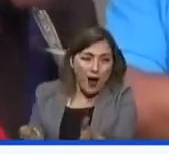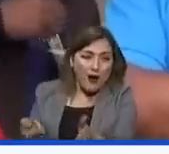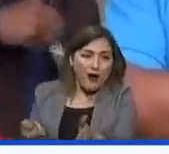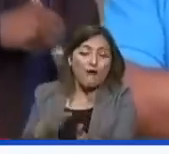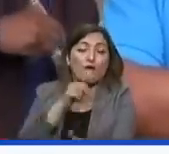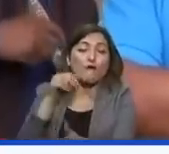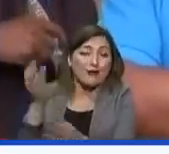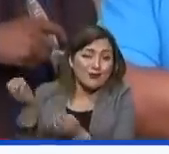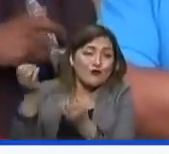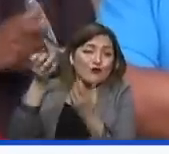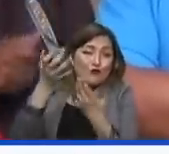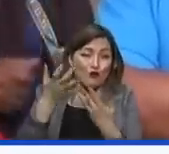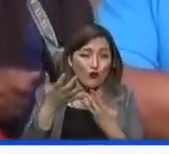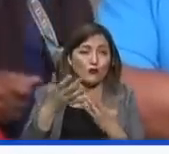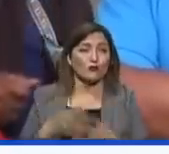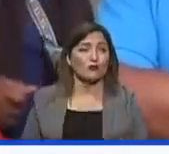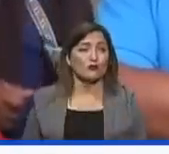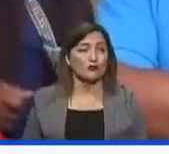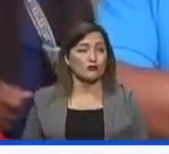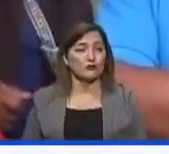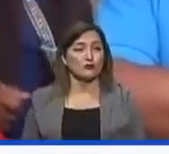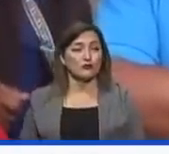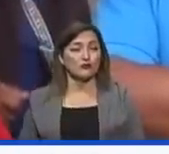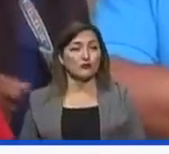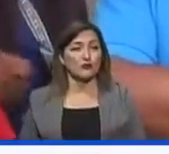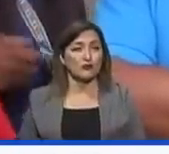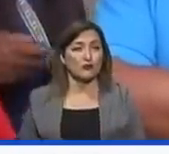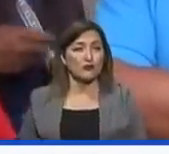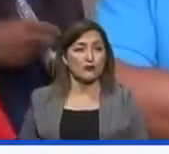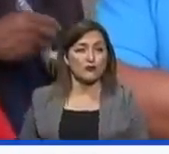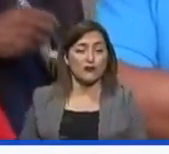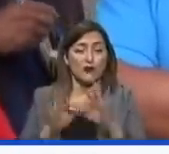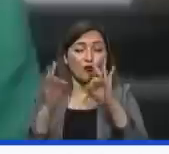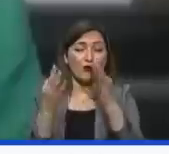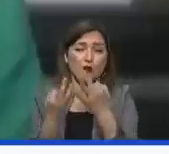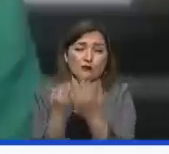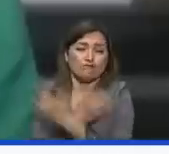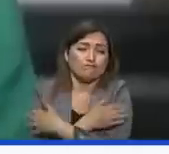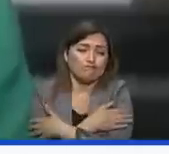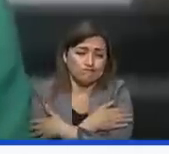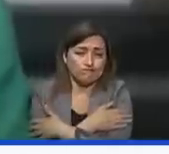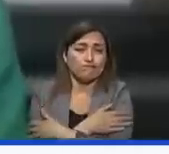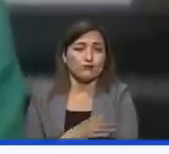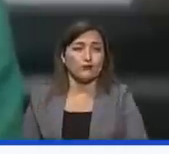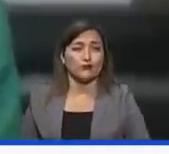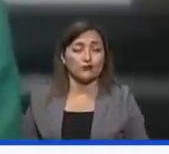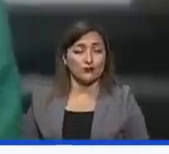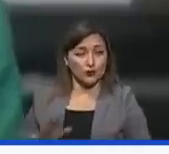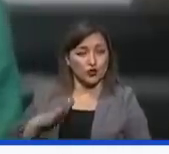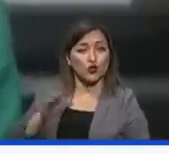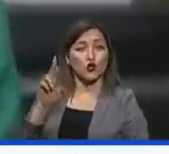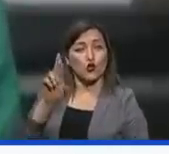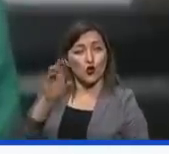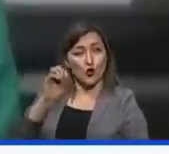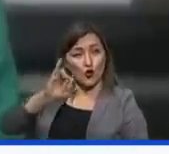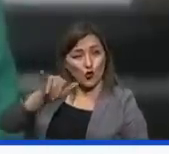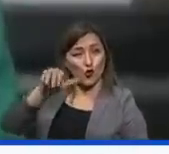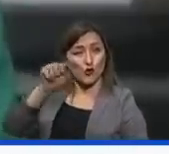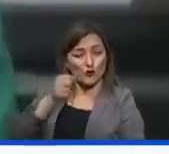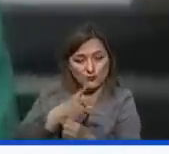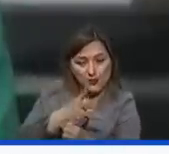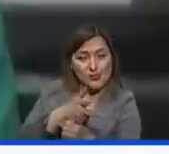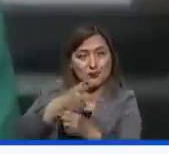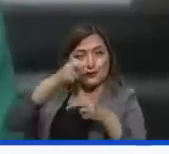yo quiero enviar un enorme abrazo a la familia del señor roja se estaba haciendo una cobertura